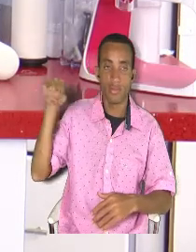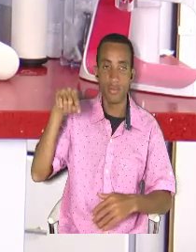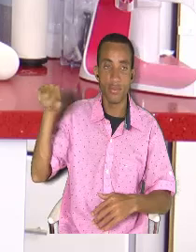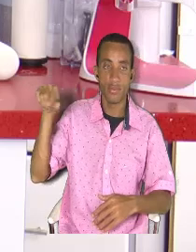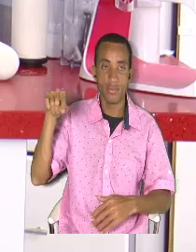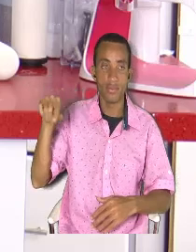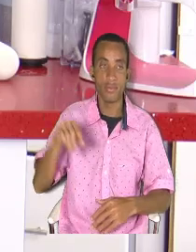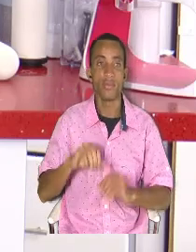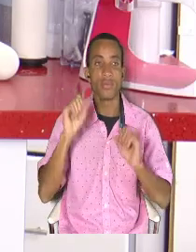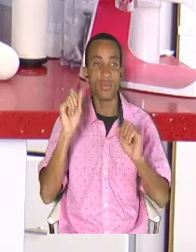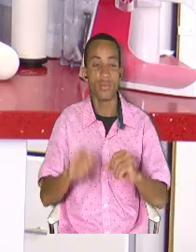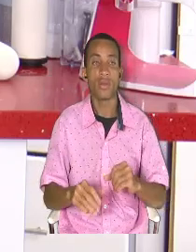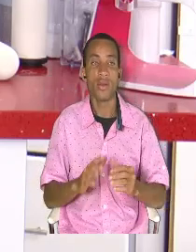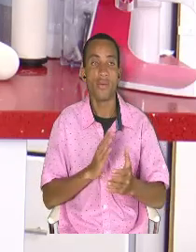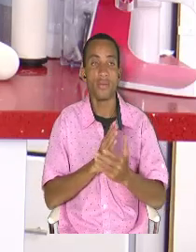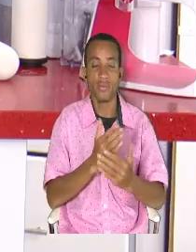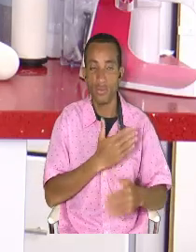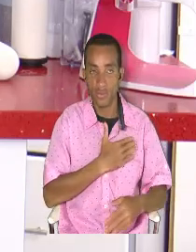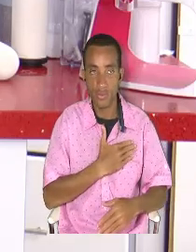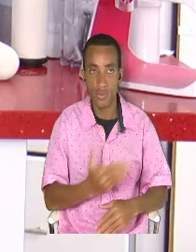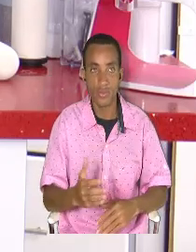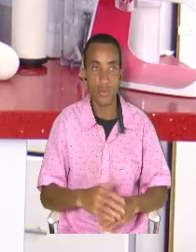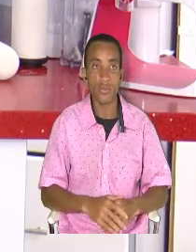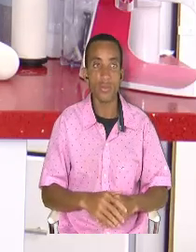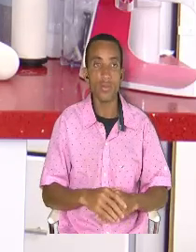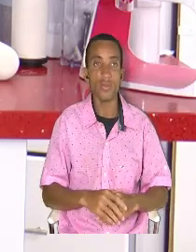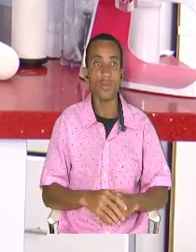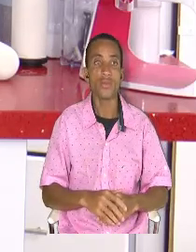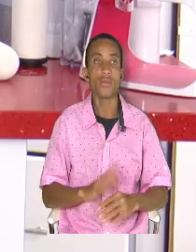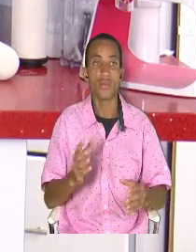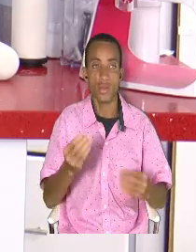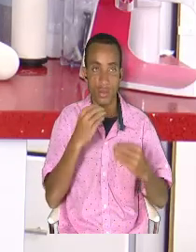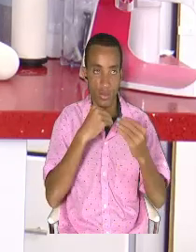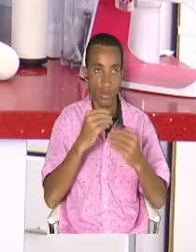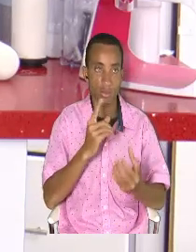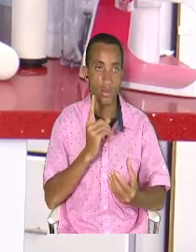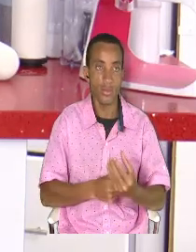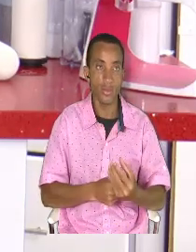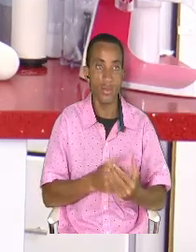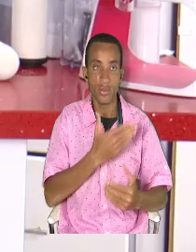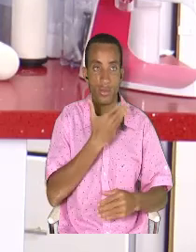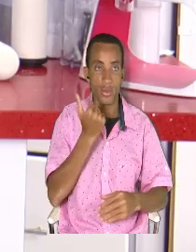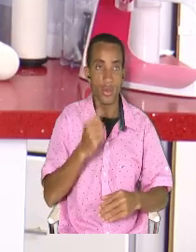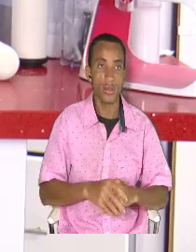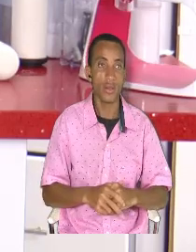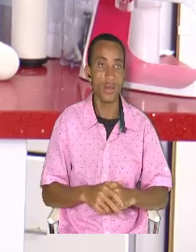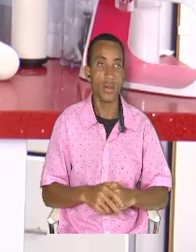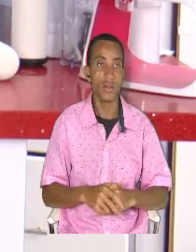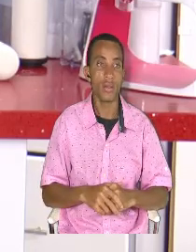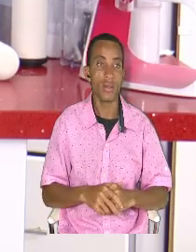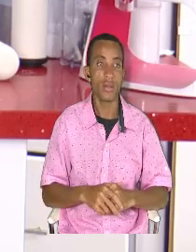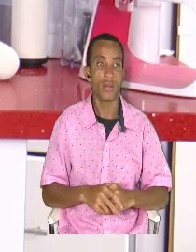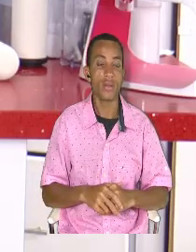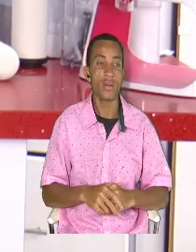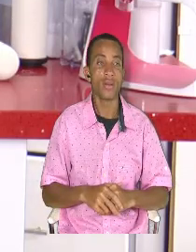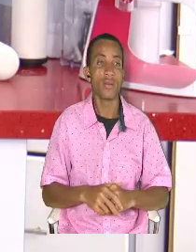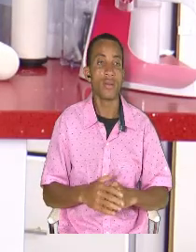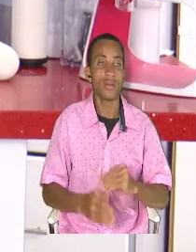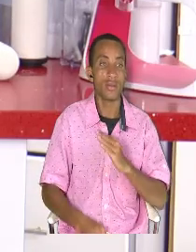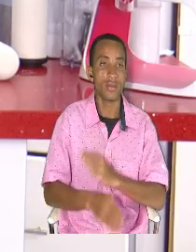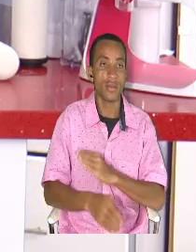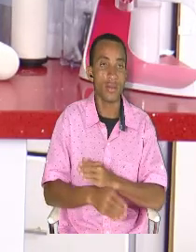310-295-3234 y tenemos el gusto de atenderlo. No lo olviden, Mr. Prada, comidas rápidas. Las mejores de Barranca. Bueno, don Miguel, ¿cómo seguimos? Entonces